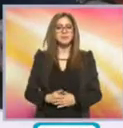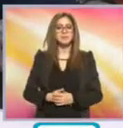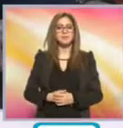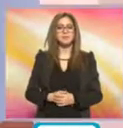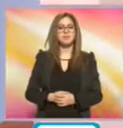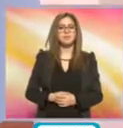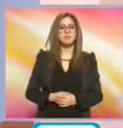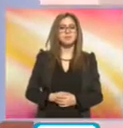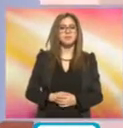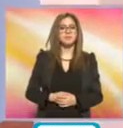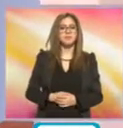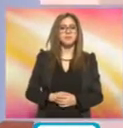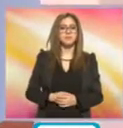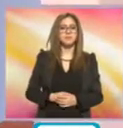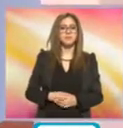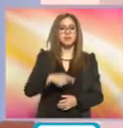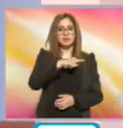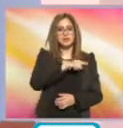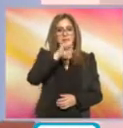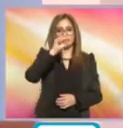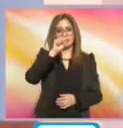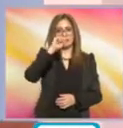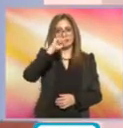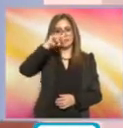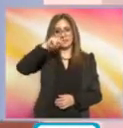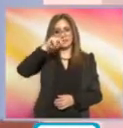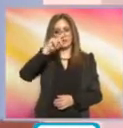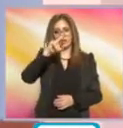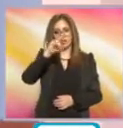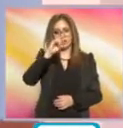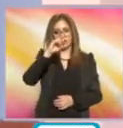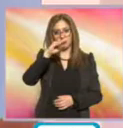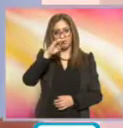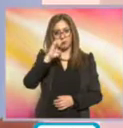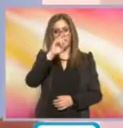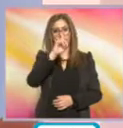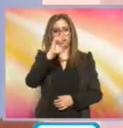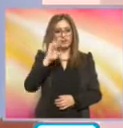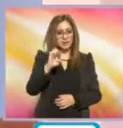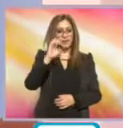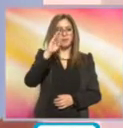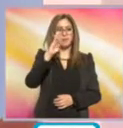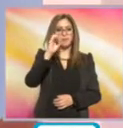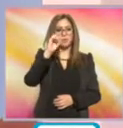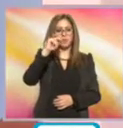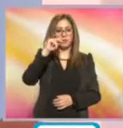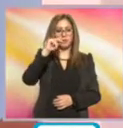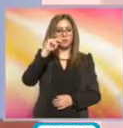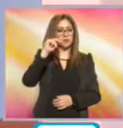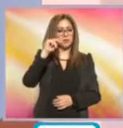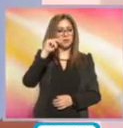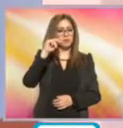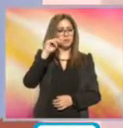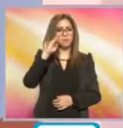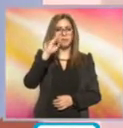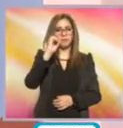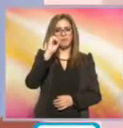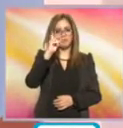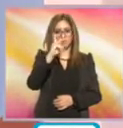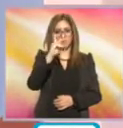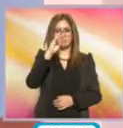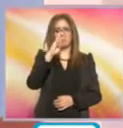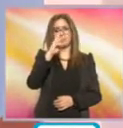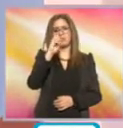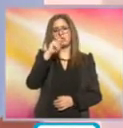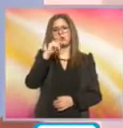Sí, básicamente el síndrome de burnout es un proceso que cansa y agota los recursos físicos y emocionales de